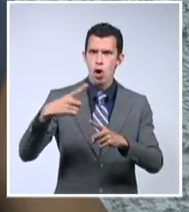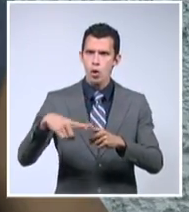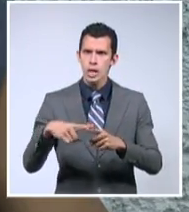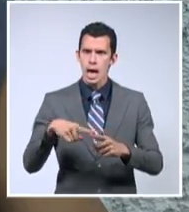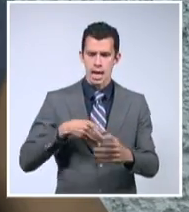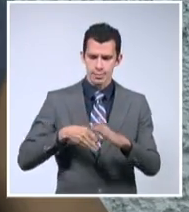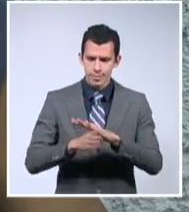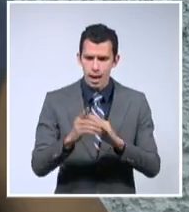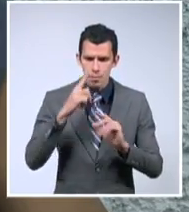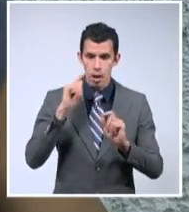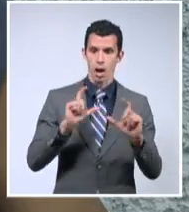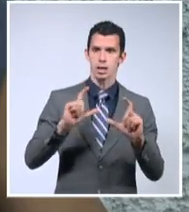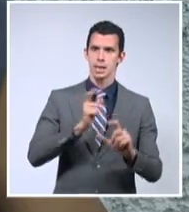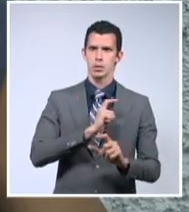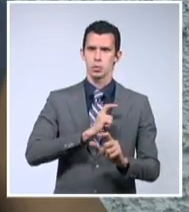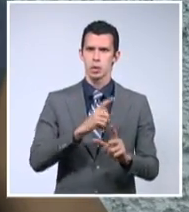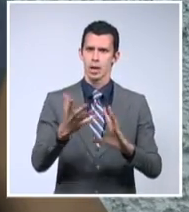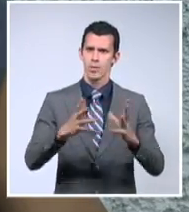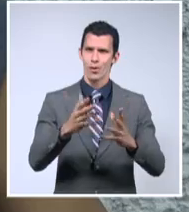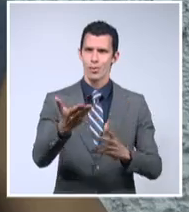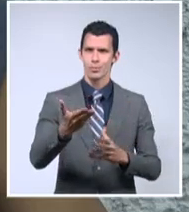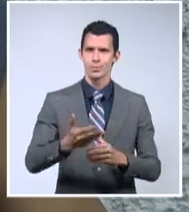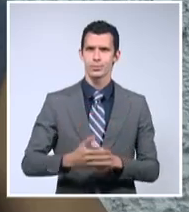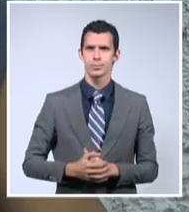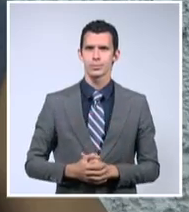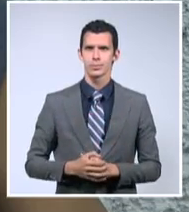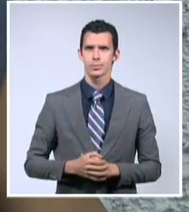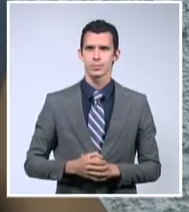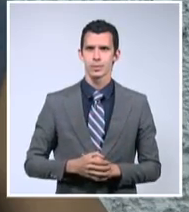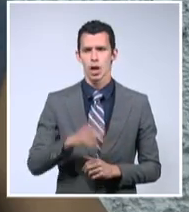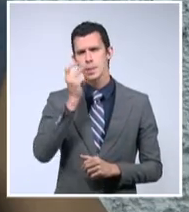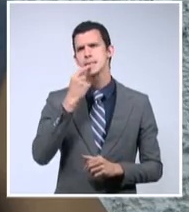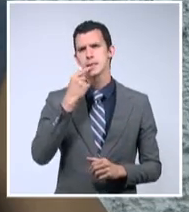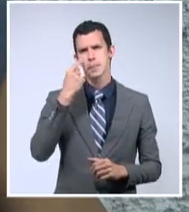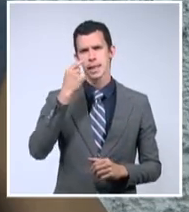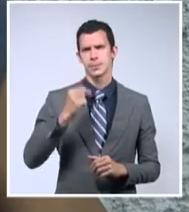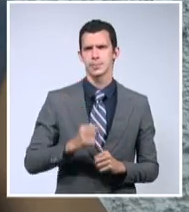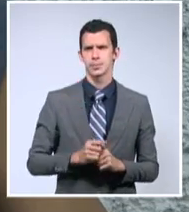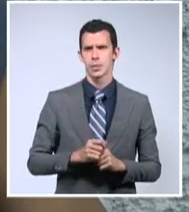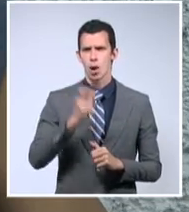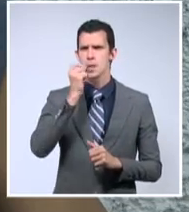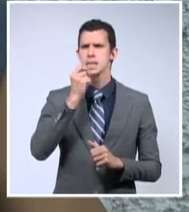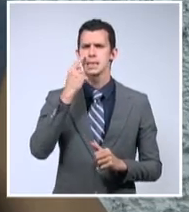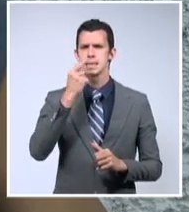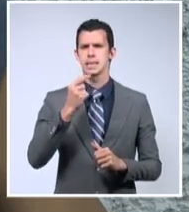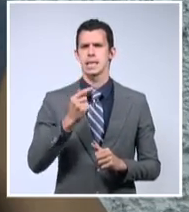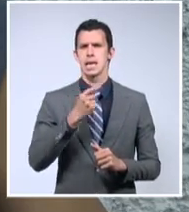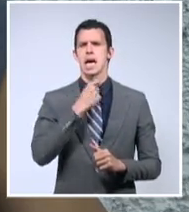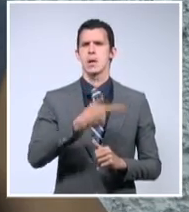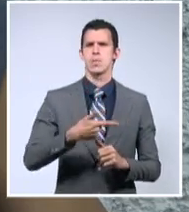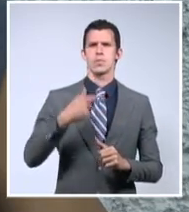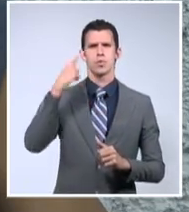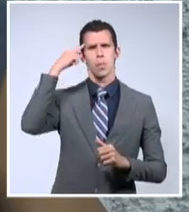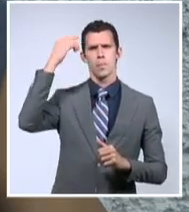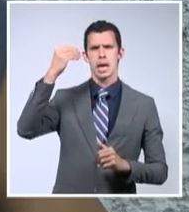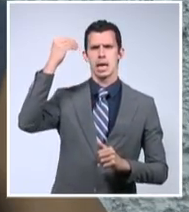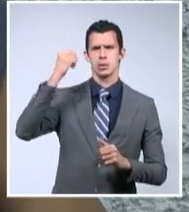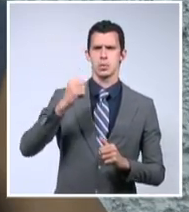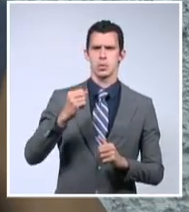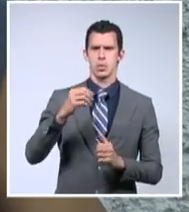él le gustaría de que se le prendiera fuego a una valla que hay en Alamar.